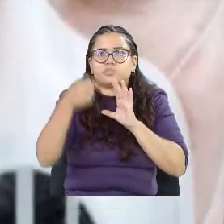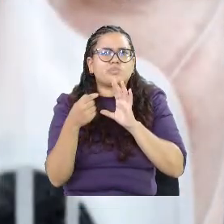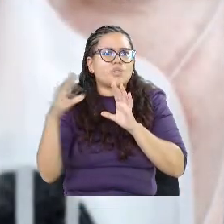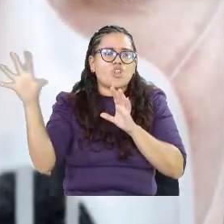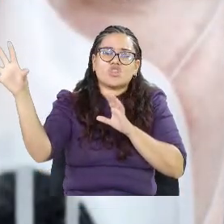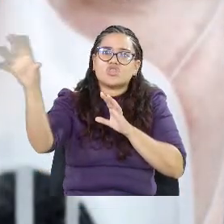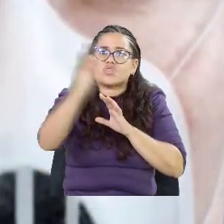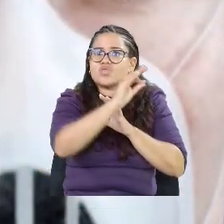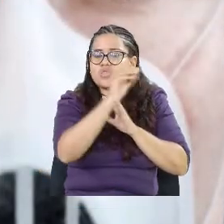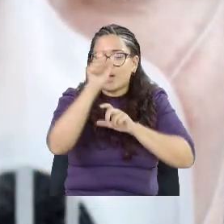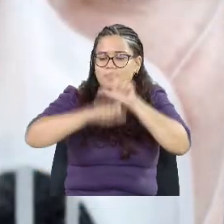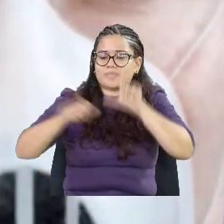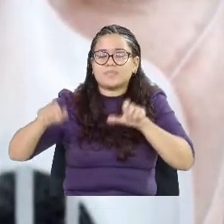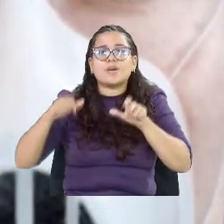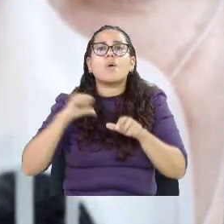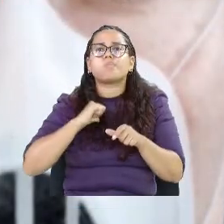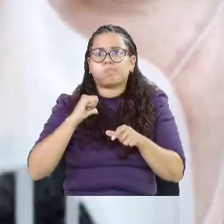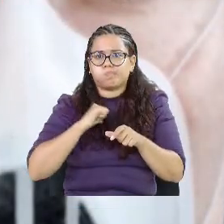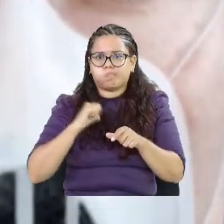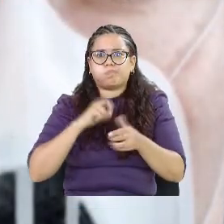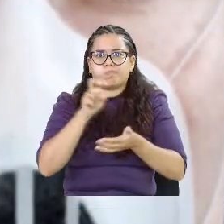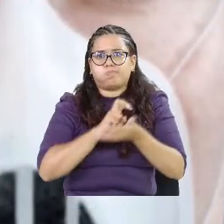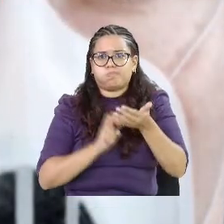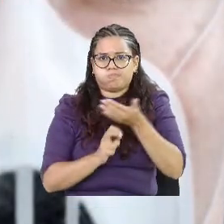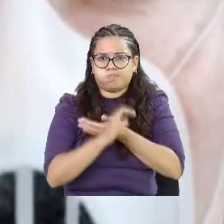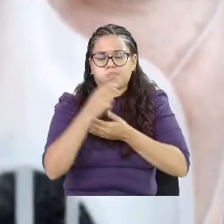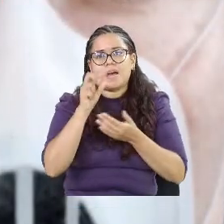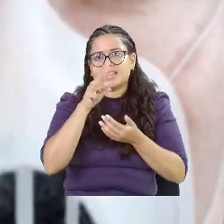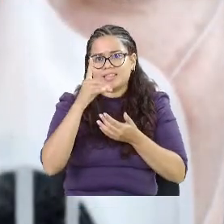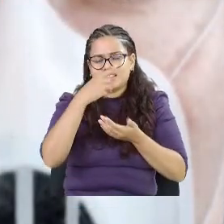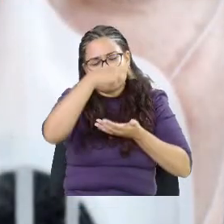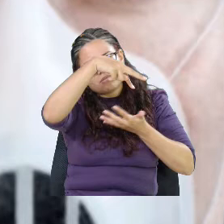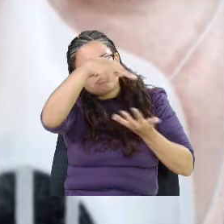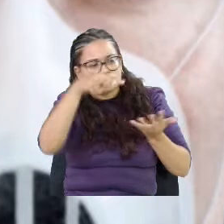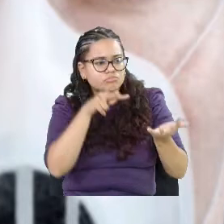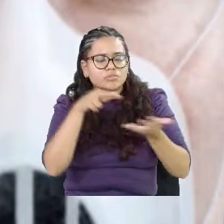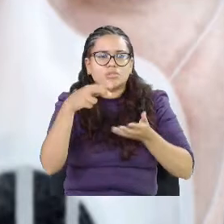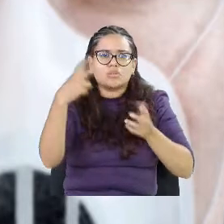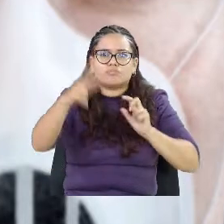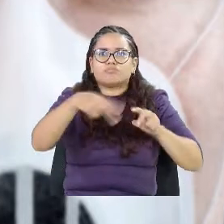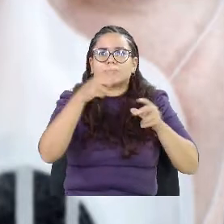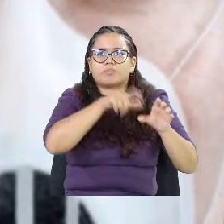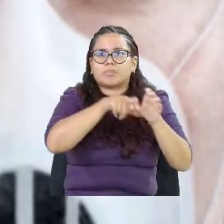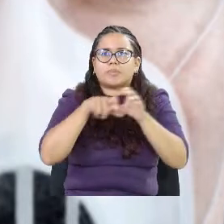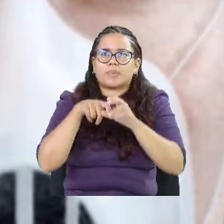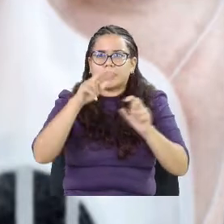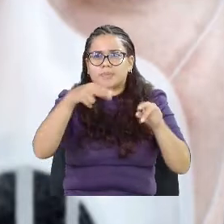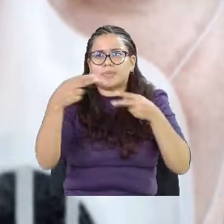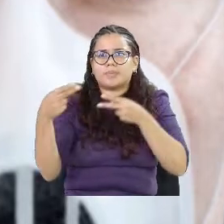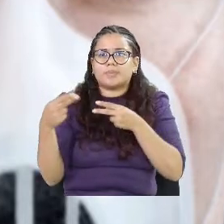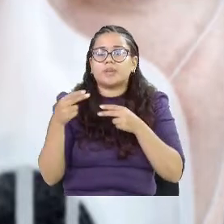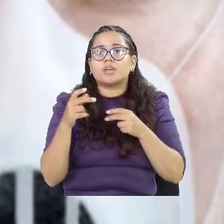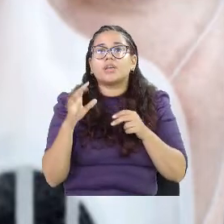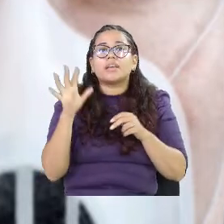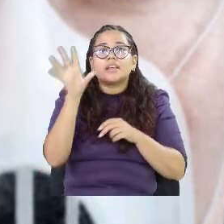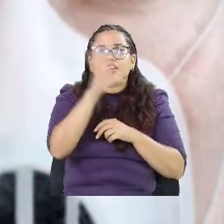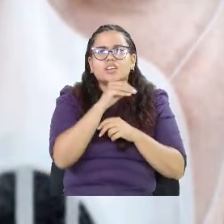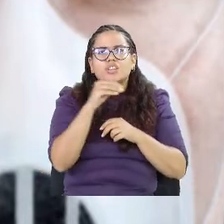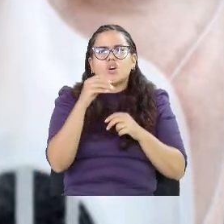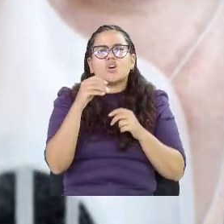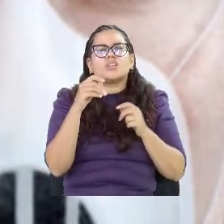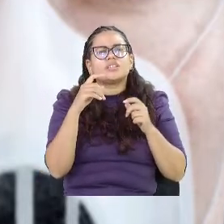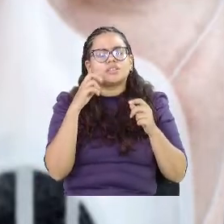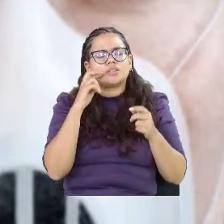esas personas que tenían estos elementos. La comunidad Maker se reunió